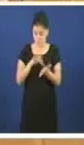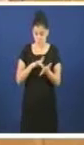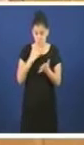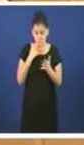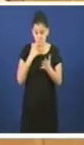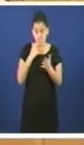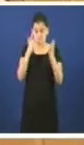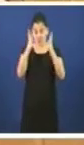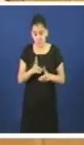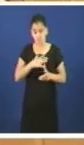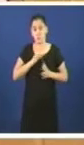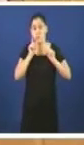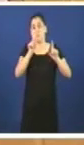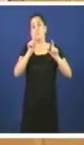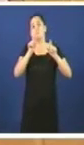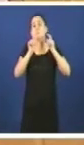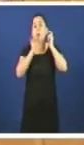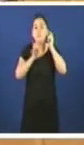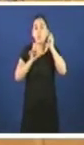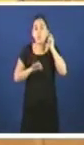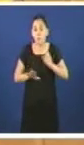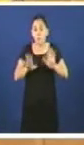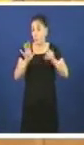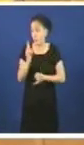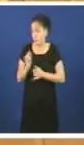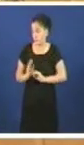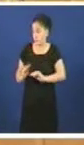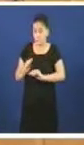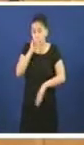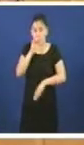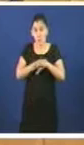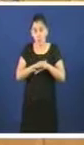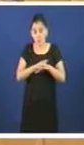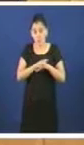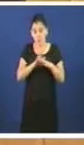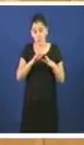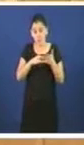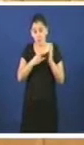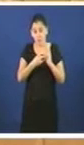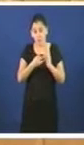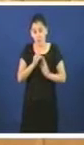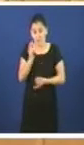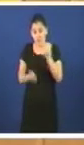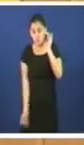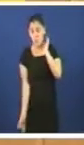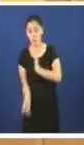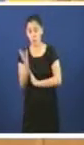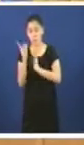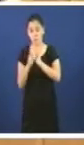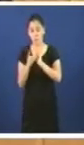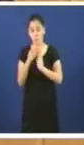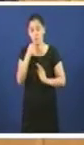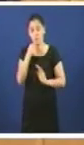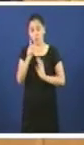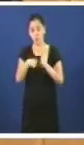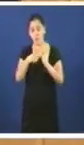podrían impartir en galego hemos de generar ese plan y sacar un decreto declarando ilegal ilegais las aulas de